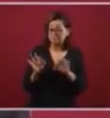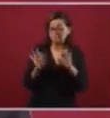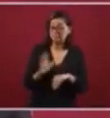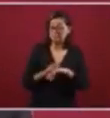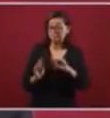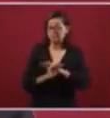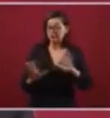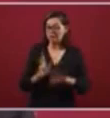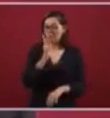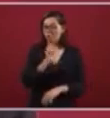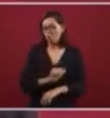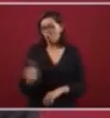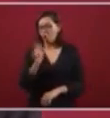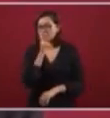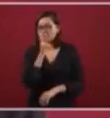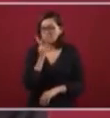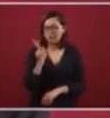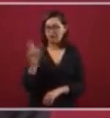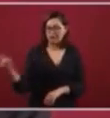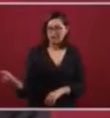clara.